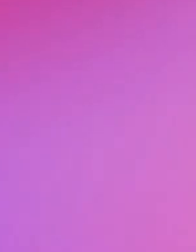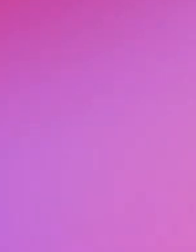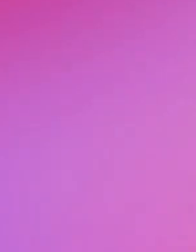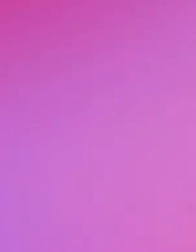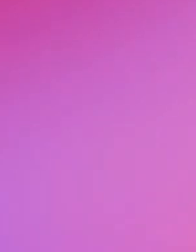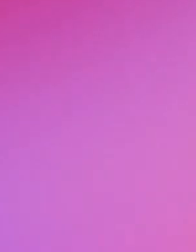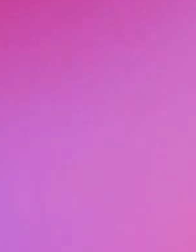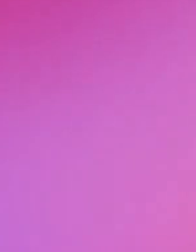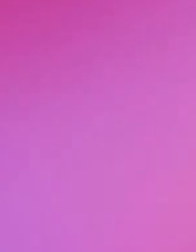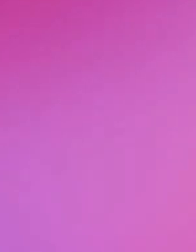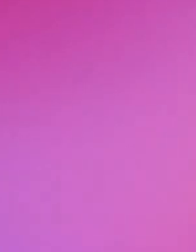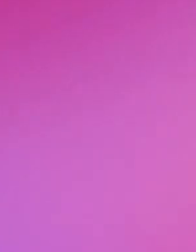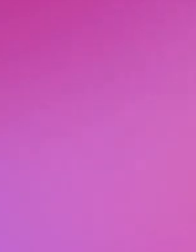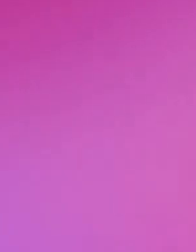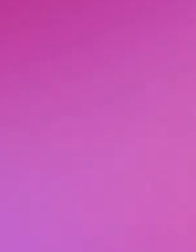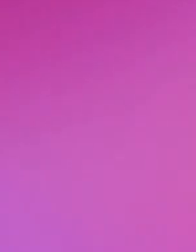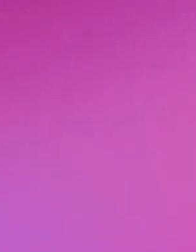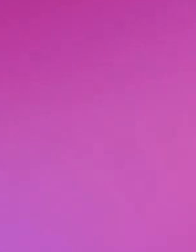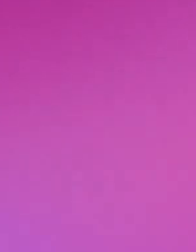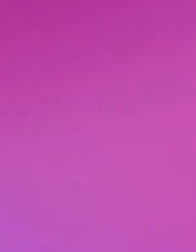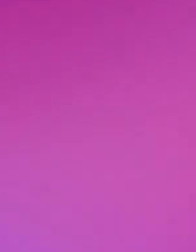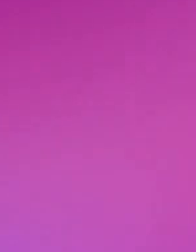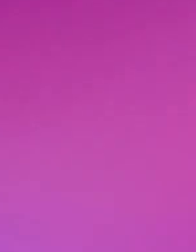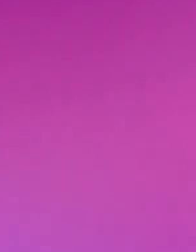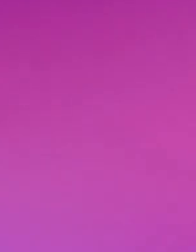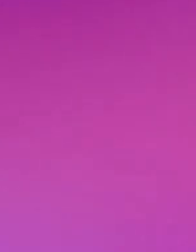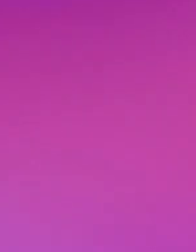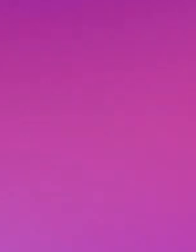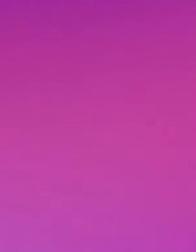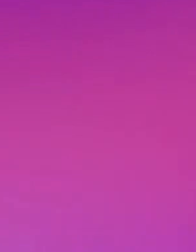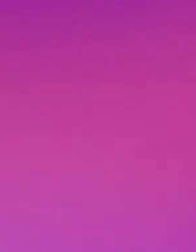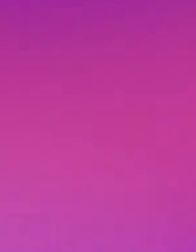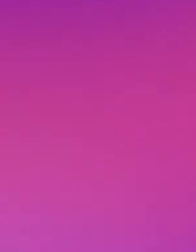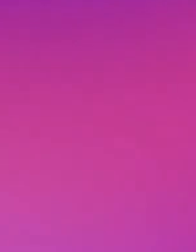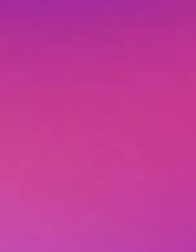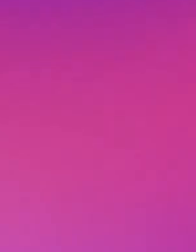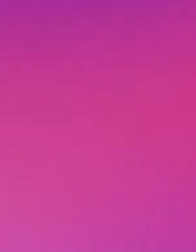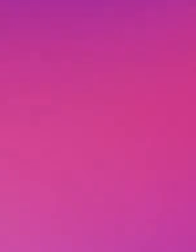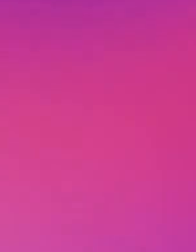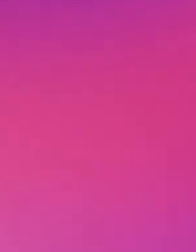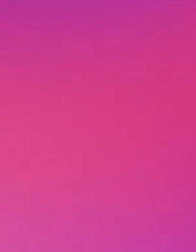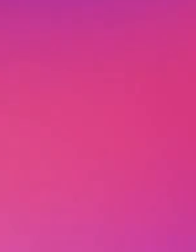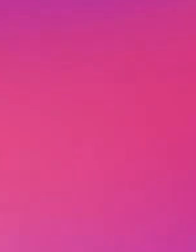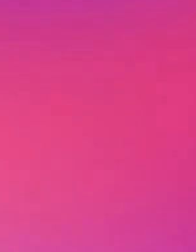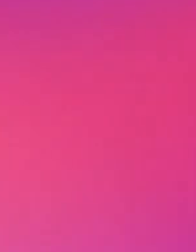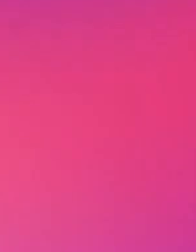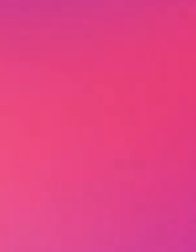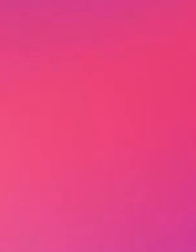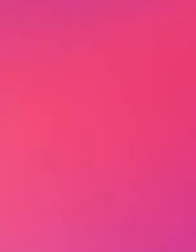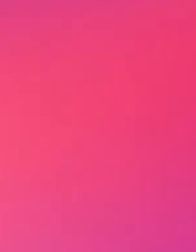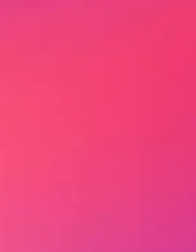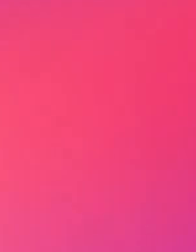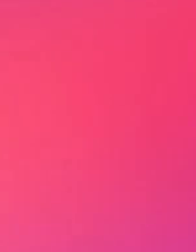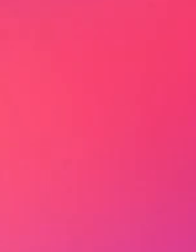libros de texto en versión digital, recuerda que los puedes encontrar en la página